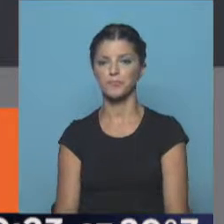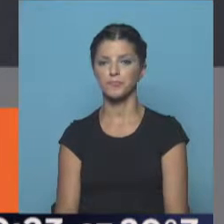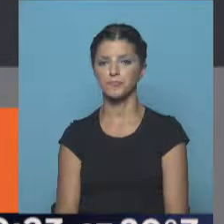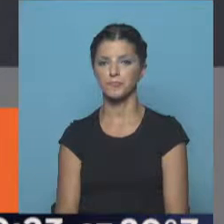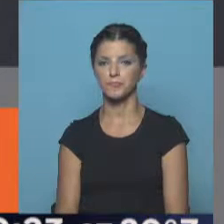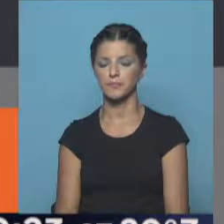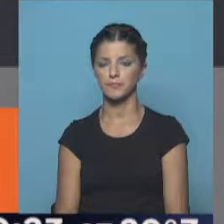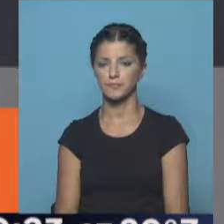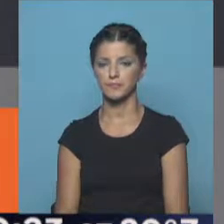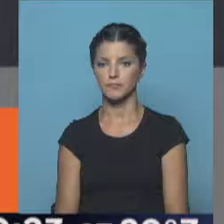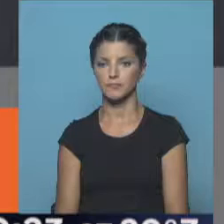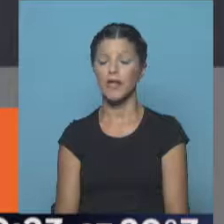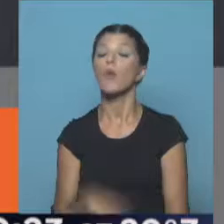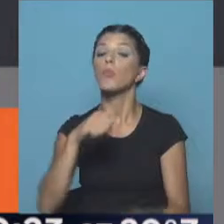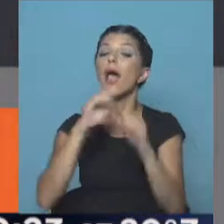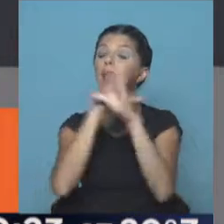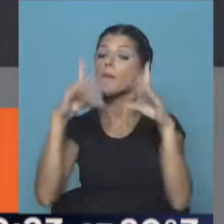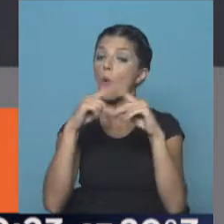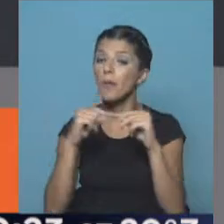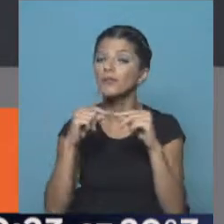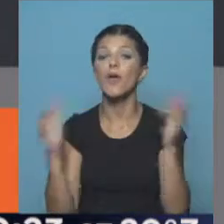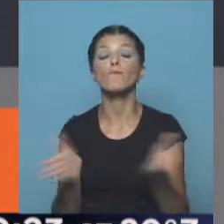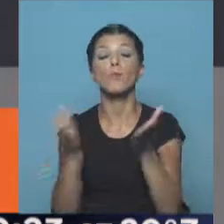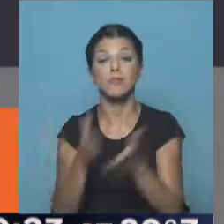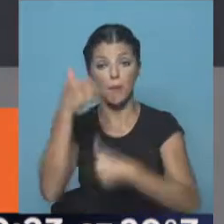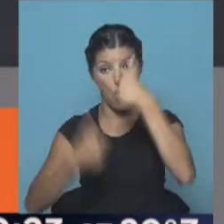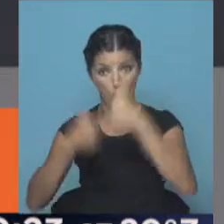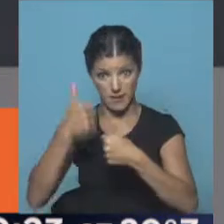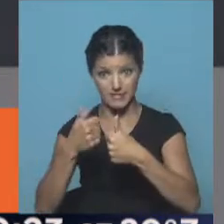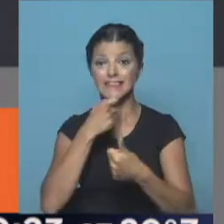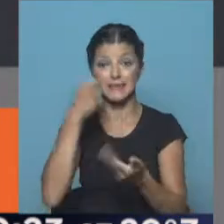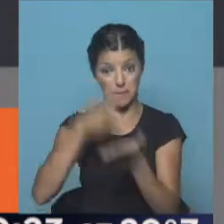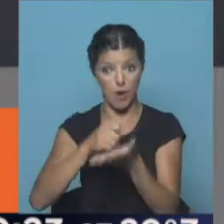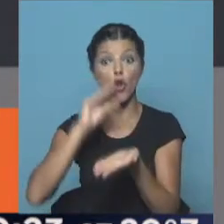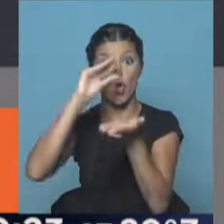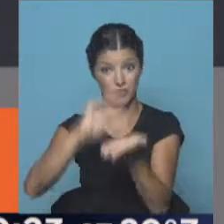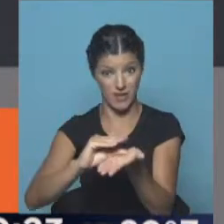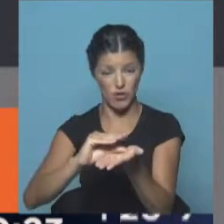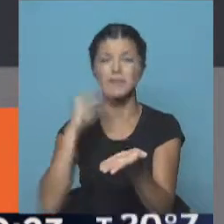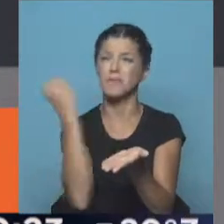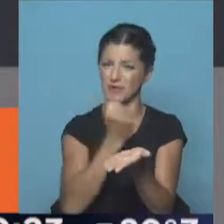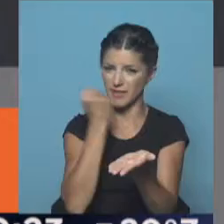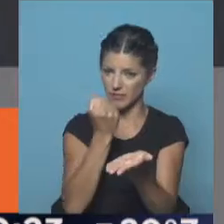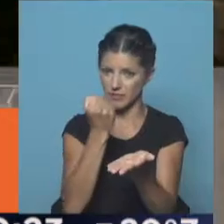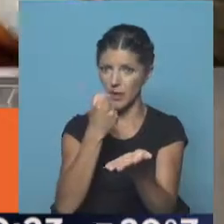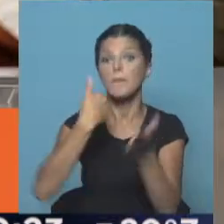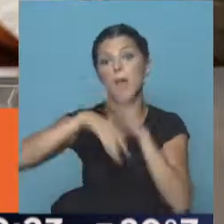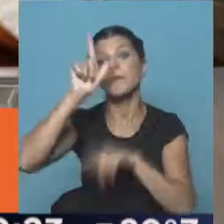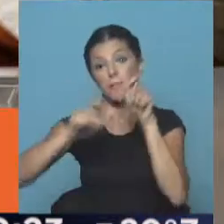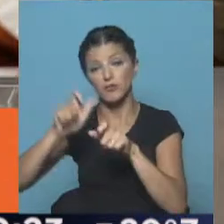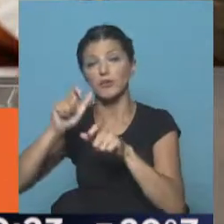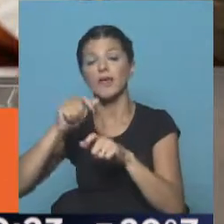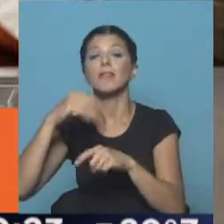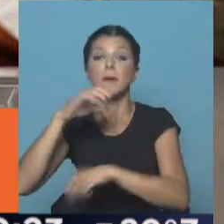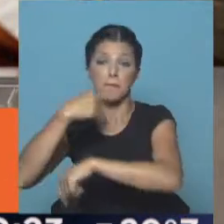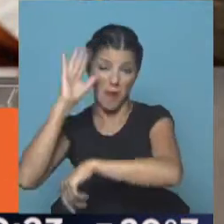de transparentar precios y fomentar la competencia en los precios de contado es muy importante, sobre todo para la gente de menores recursos.